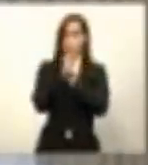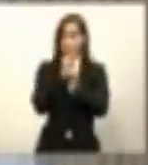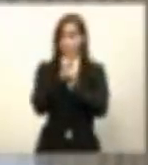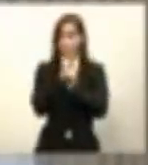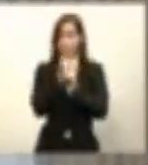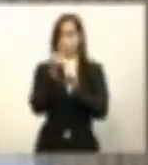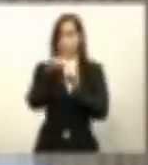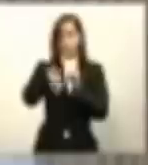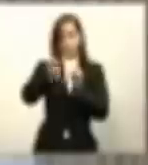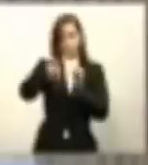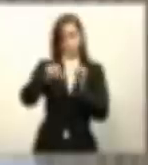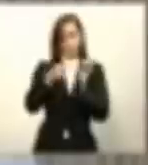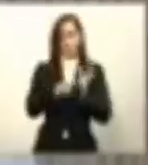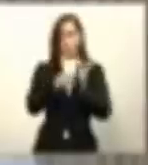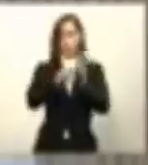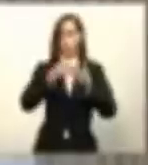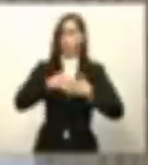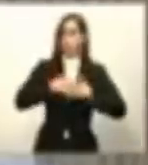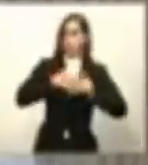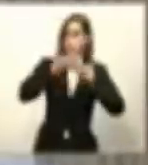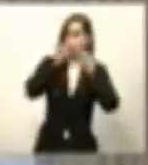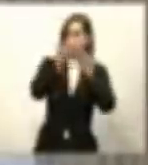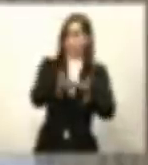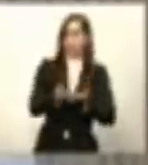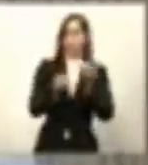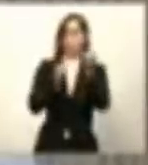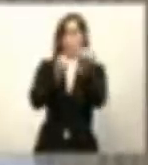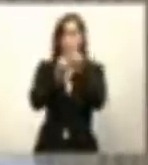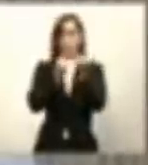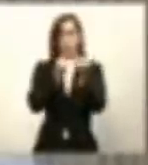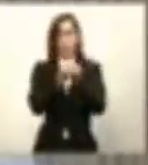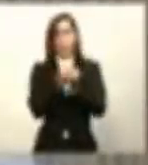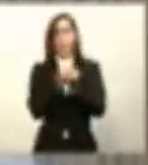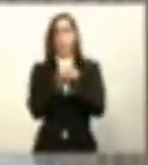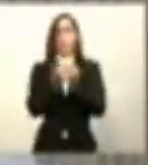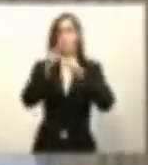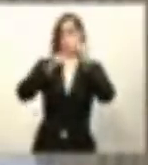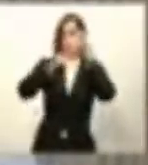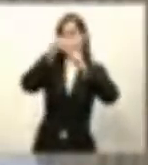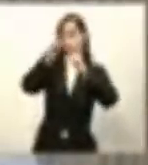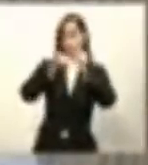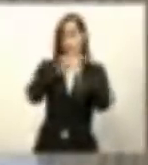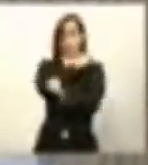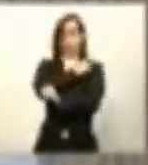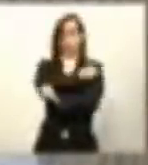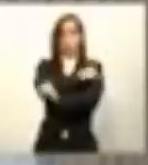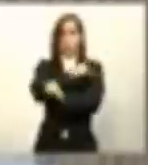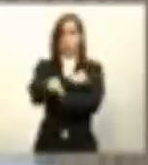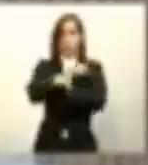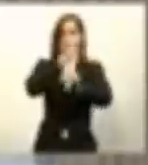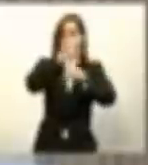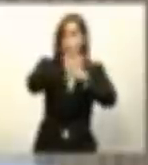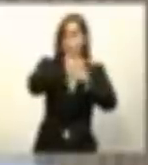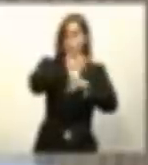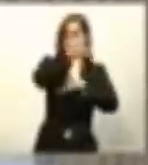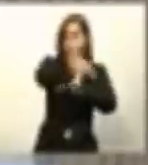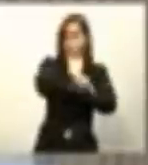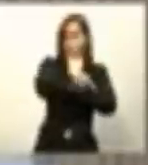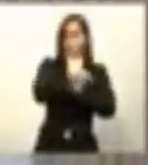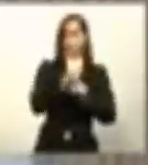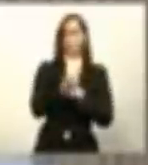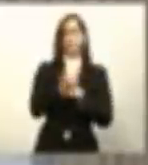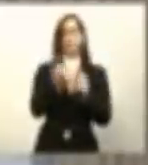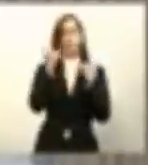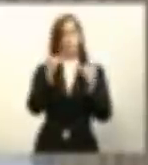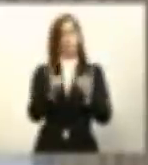ha mostrado su voluntad de financiar hospitales en Haití, ambos mandatarios se comprometen